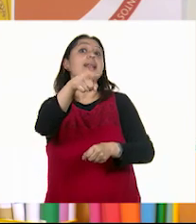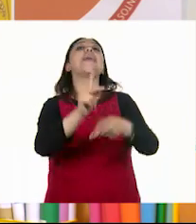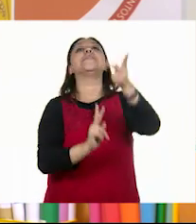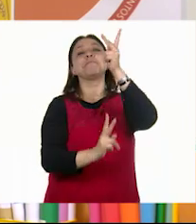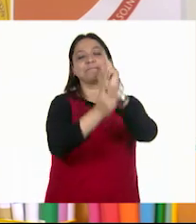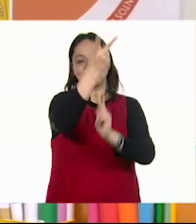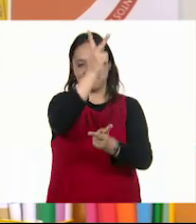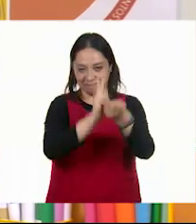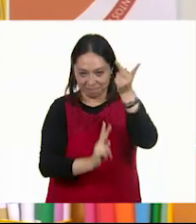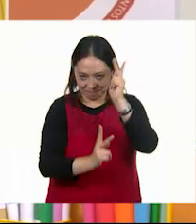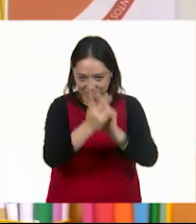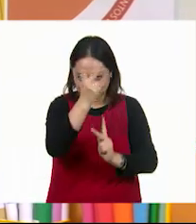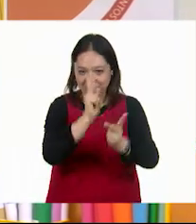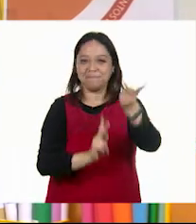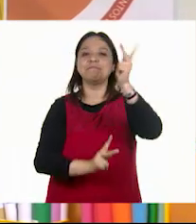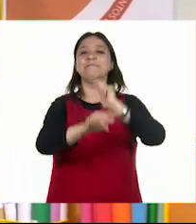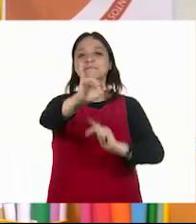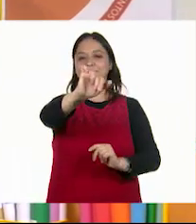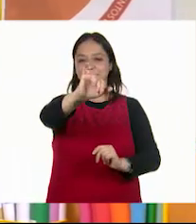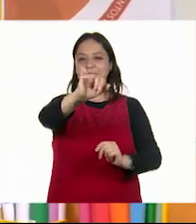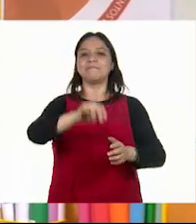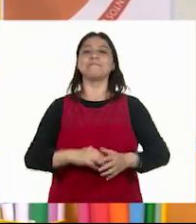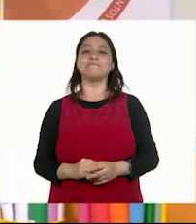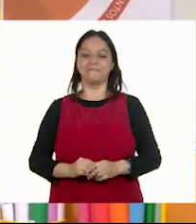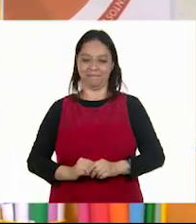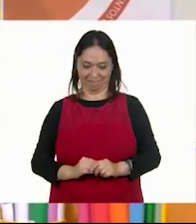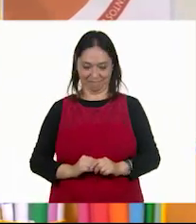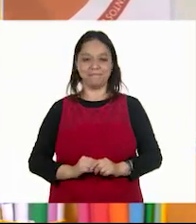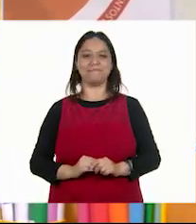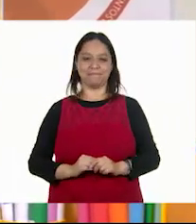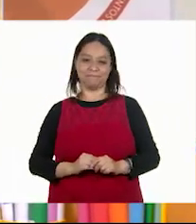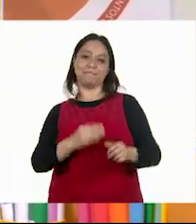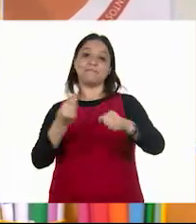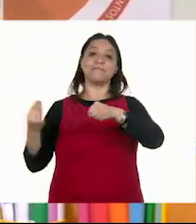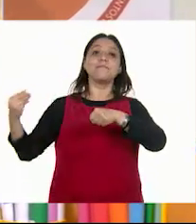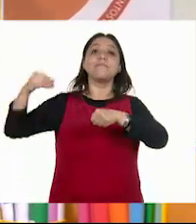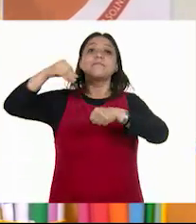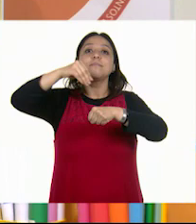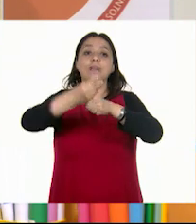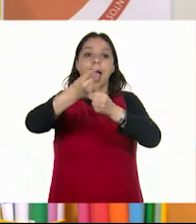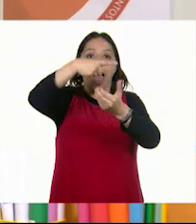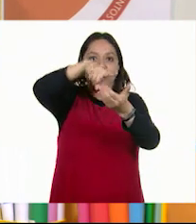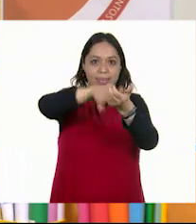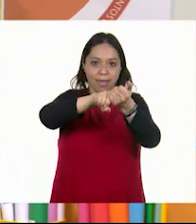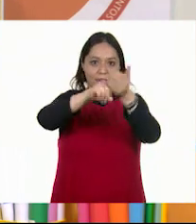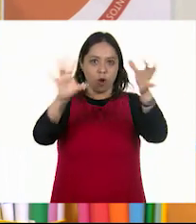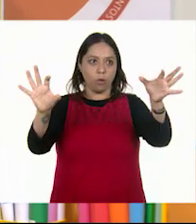Muy bien. Es una verdura. Lo vamos a colocar junto al pepino.